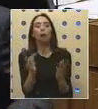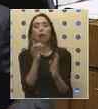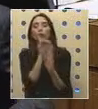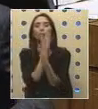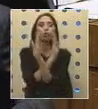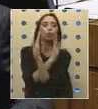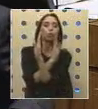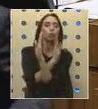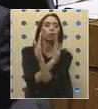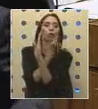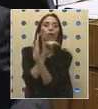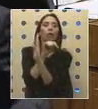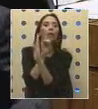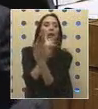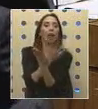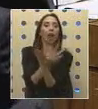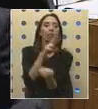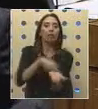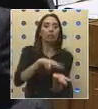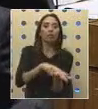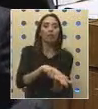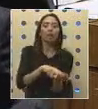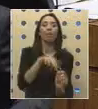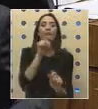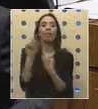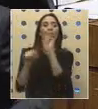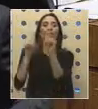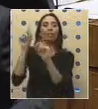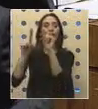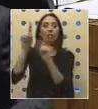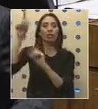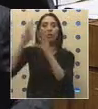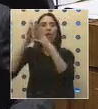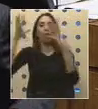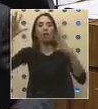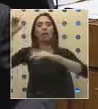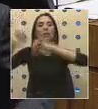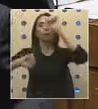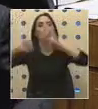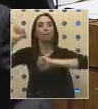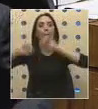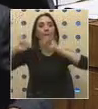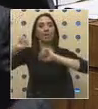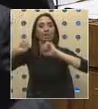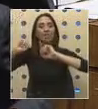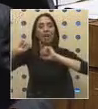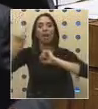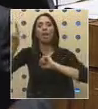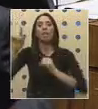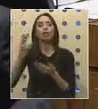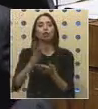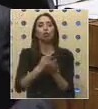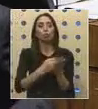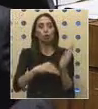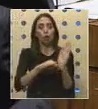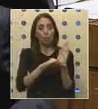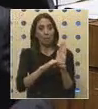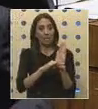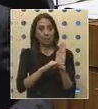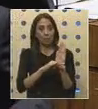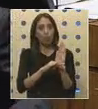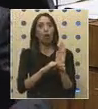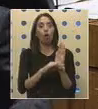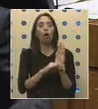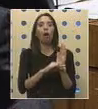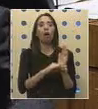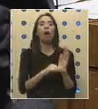encubrir lo que hay detrás de todo esto, que es la defensa de los intereses de grandes empresas respecto a las cuales el mínimo afecta